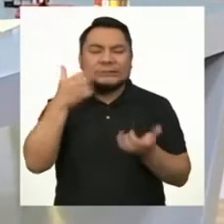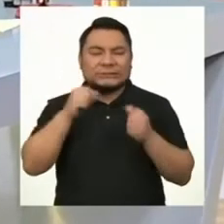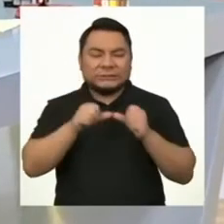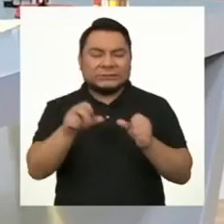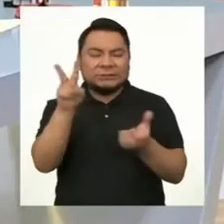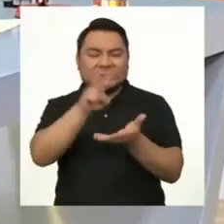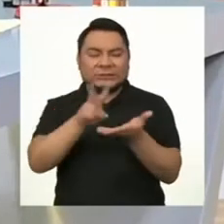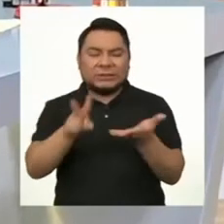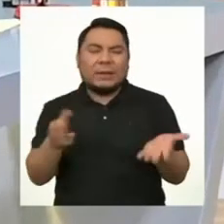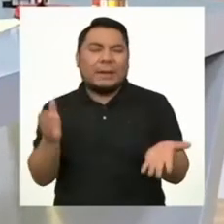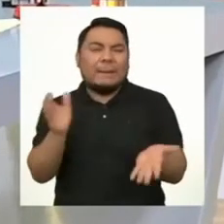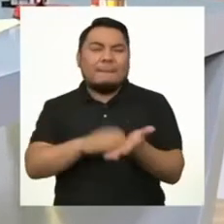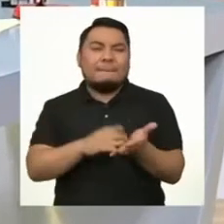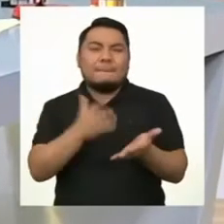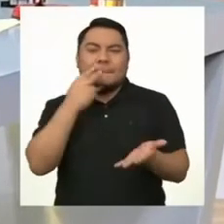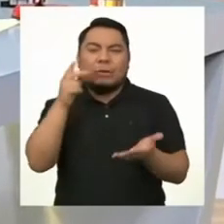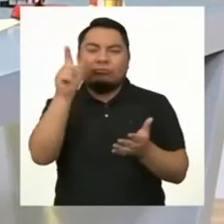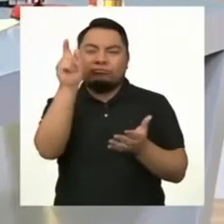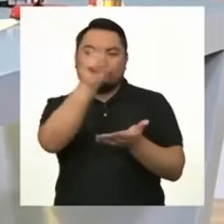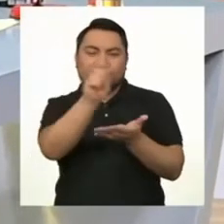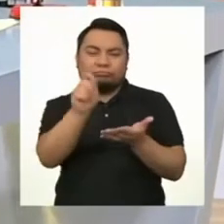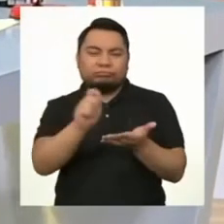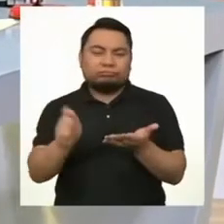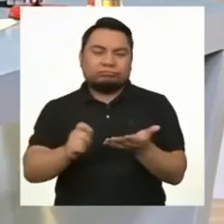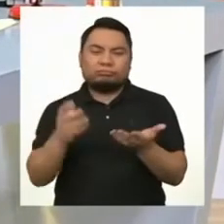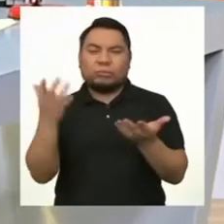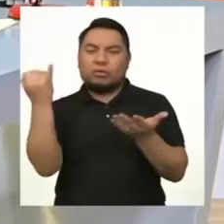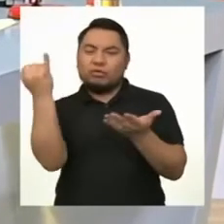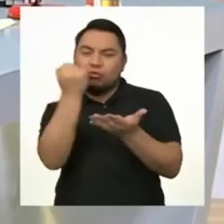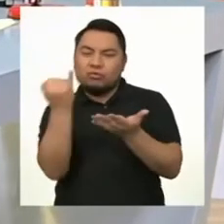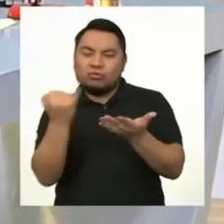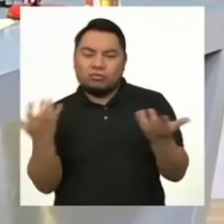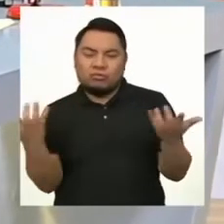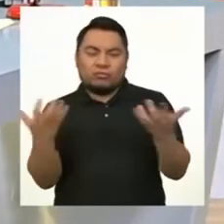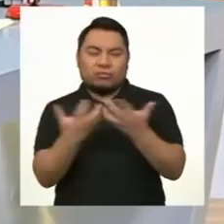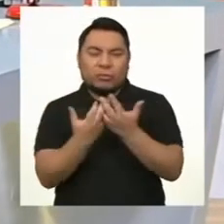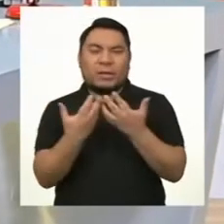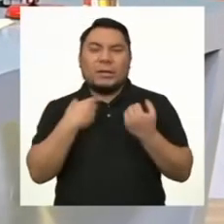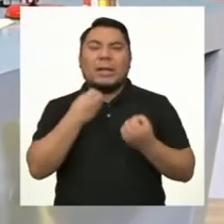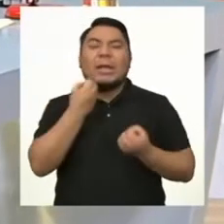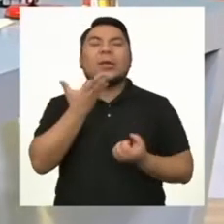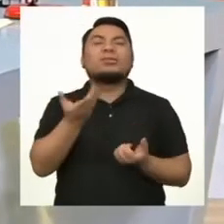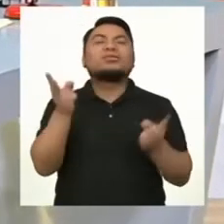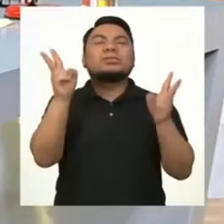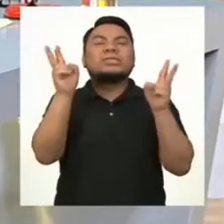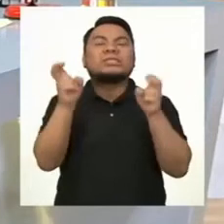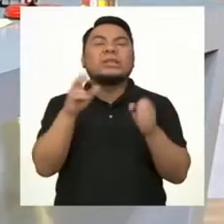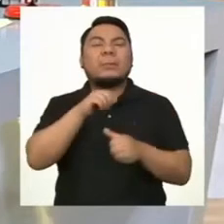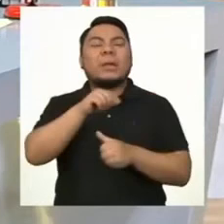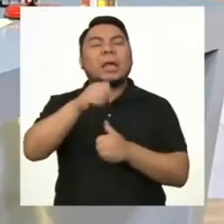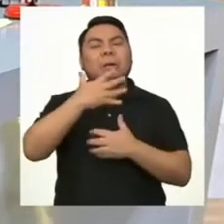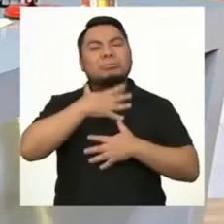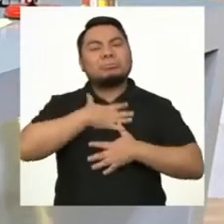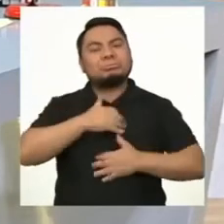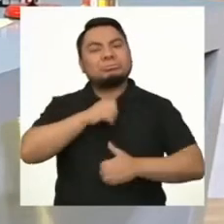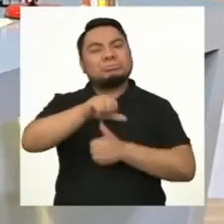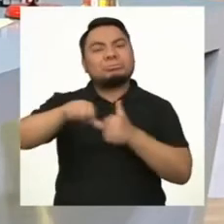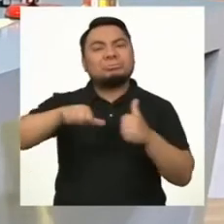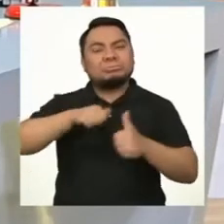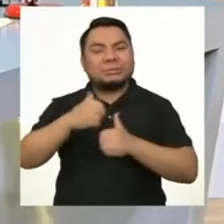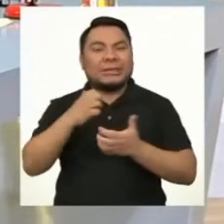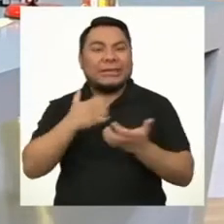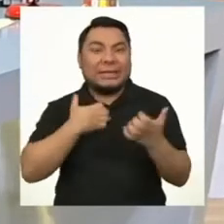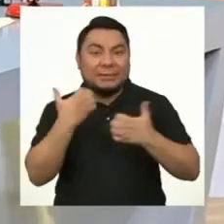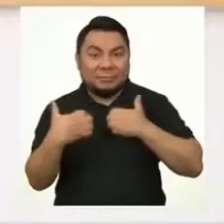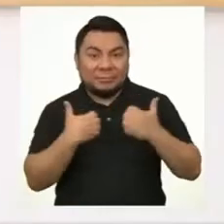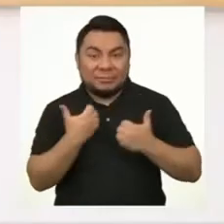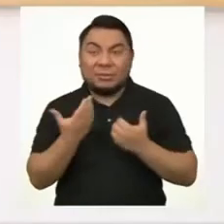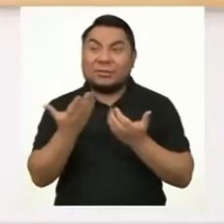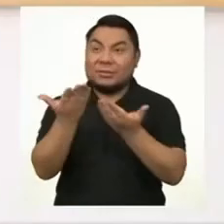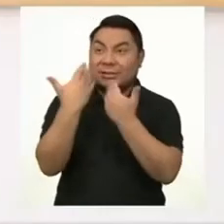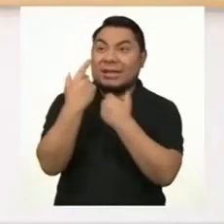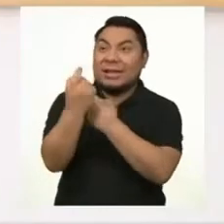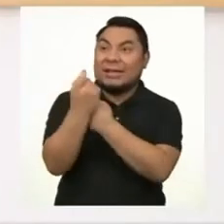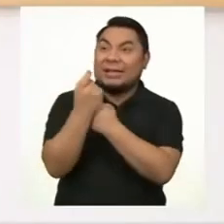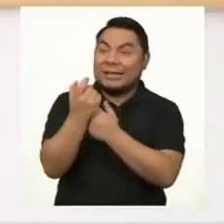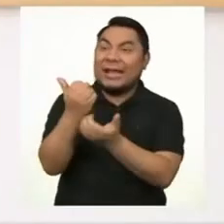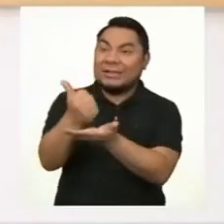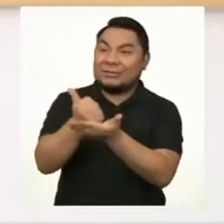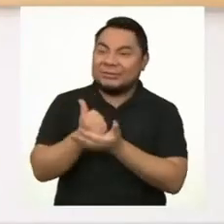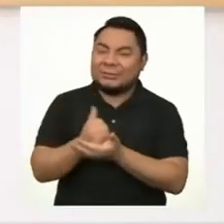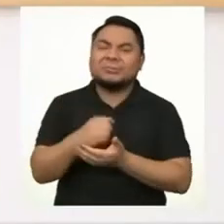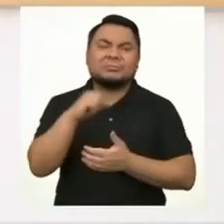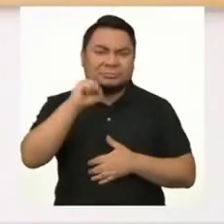la mejor infografía posible sobre bienestar emocional. ¿Seguimos con las partes de la infografía? Claro que